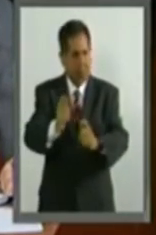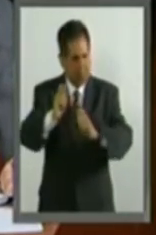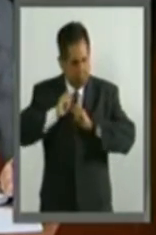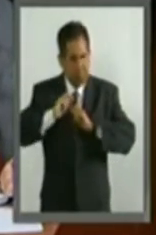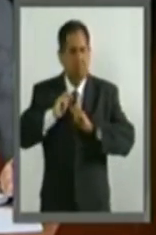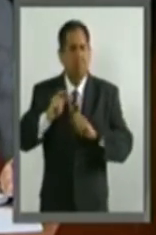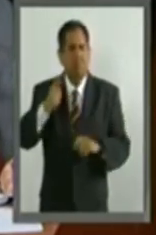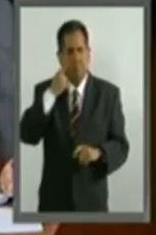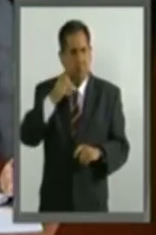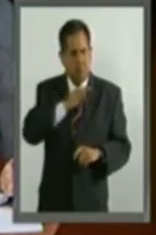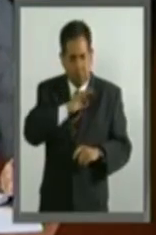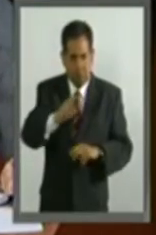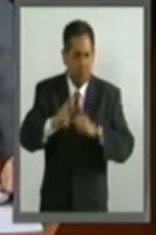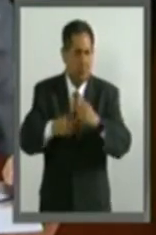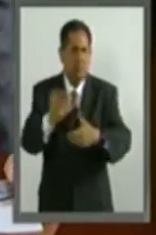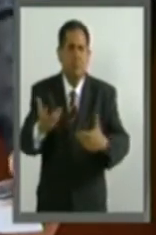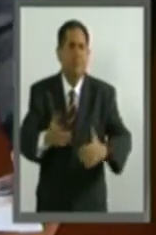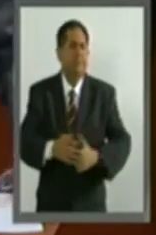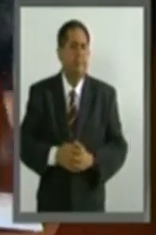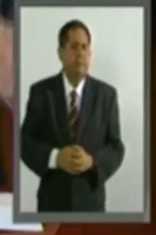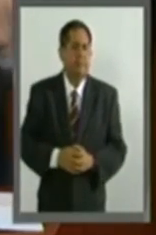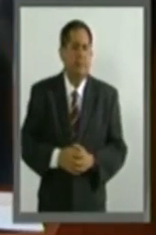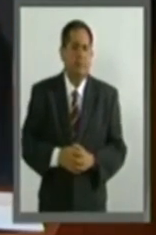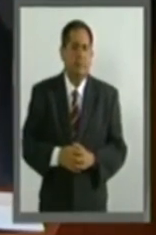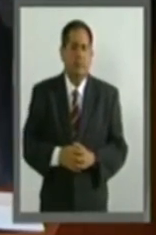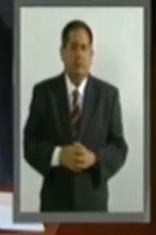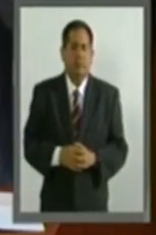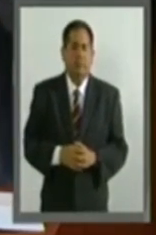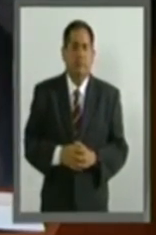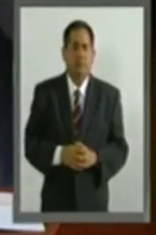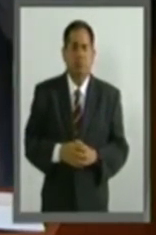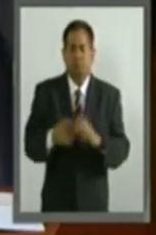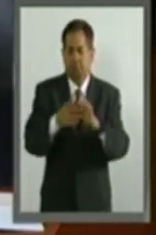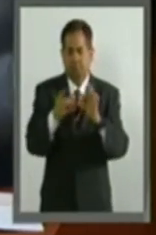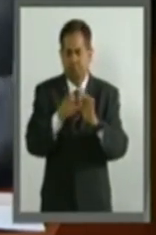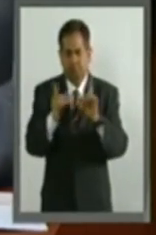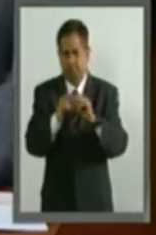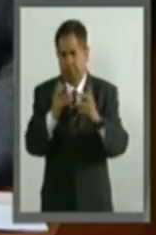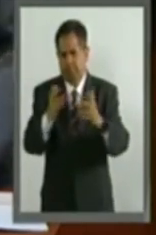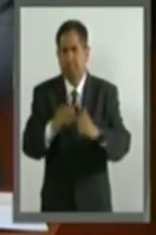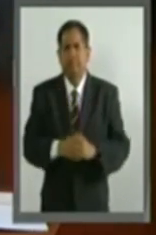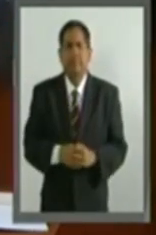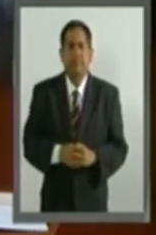que la Constitución nos otorga. Dicho esto,